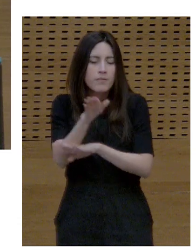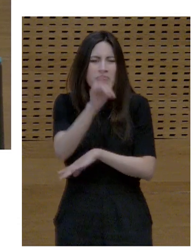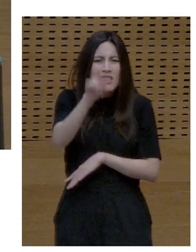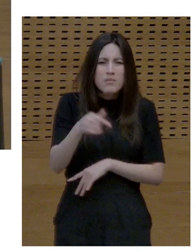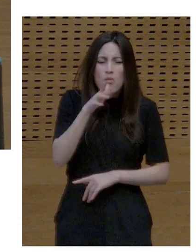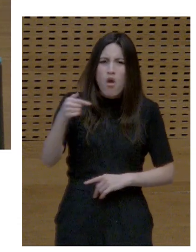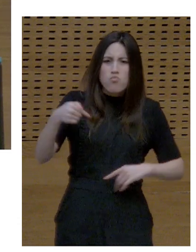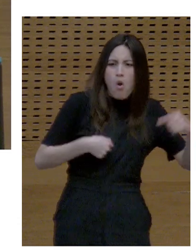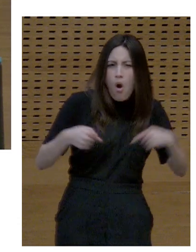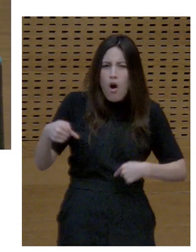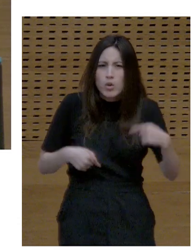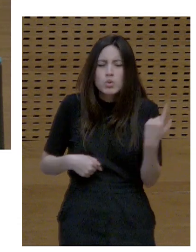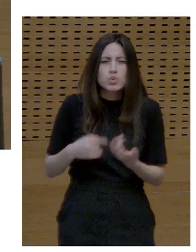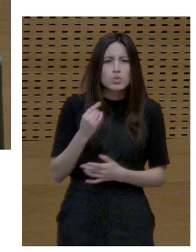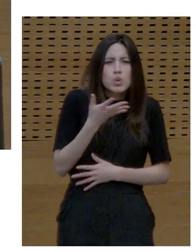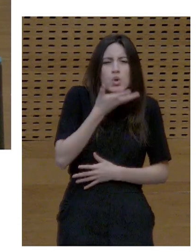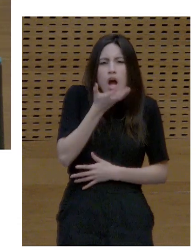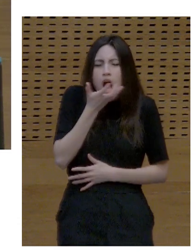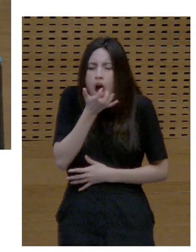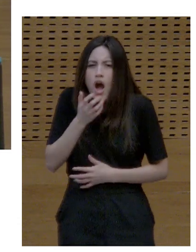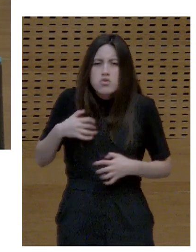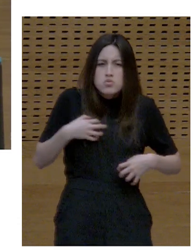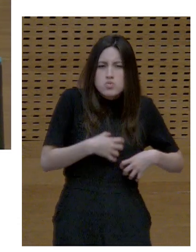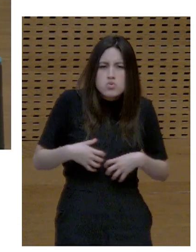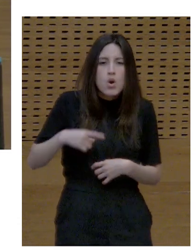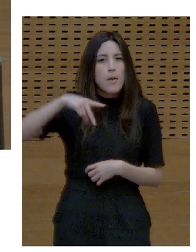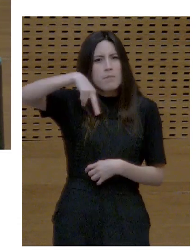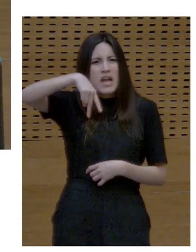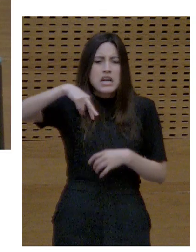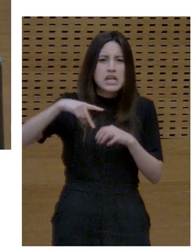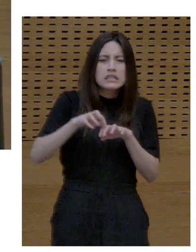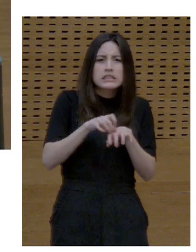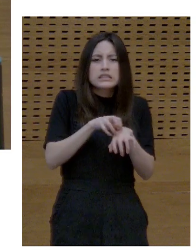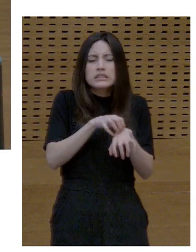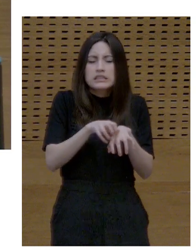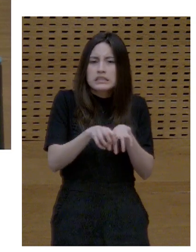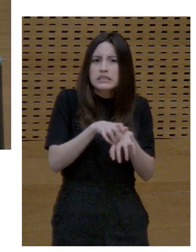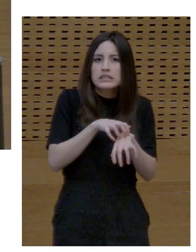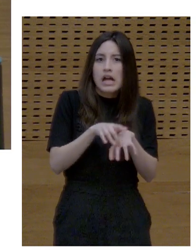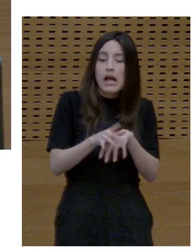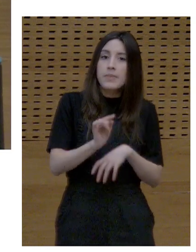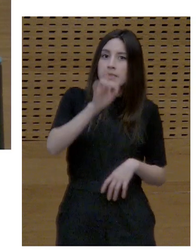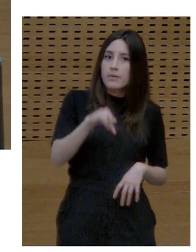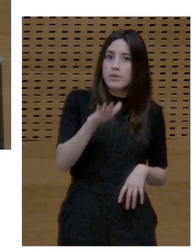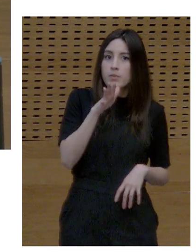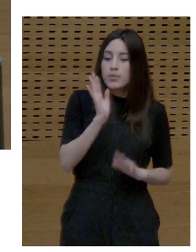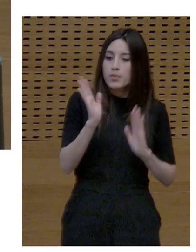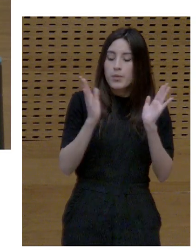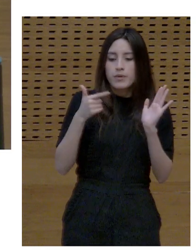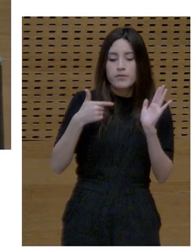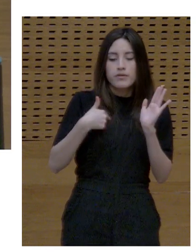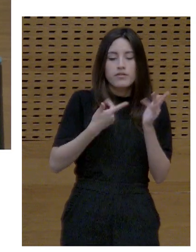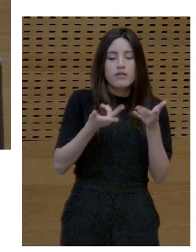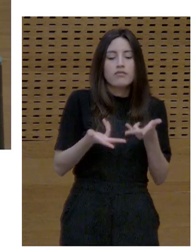pinchazo, dolor, quemazón, hormigueo en las piernas cuando me acuesto y que me dificulta el conciliar